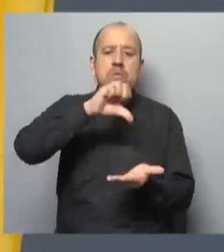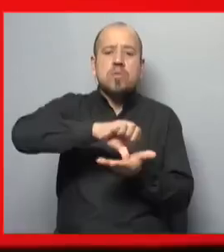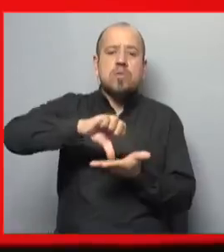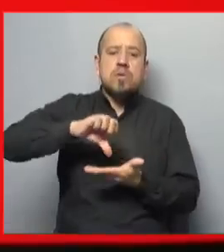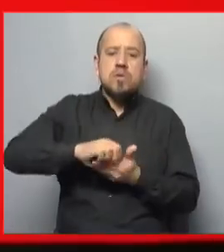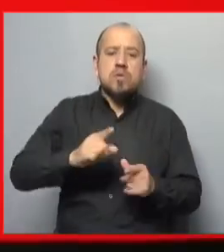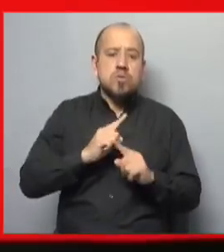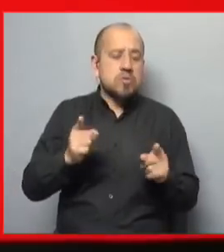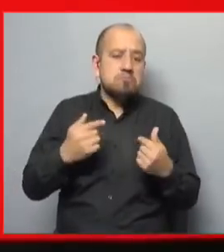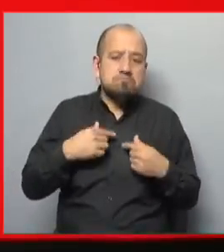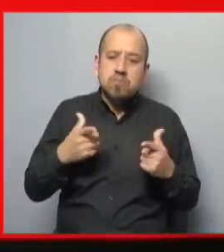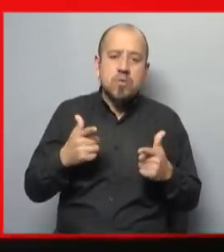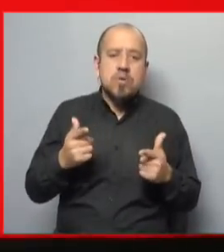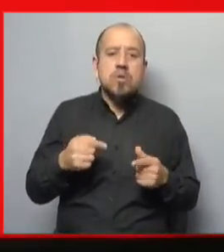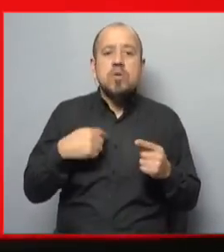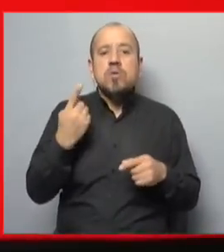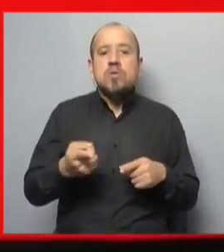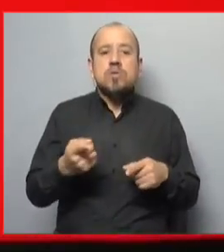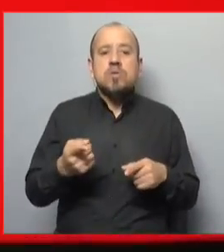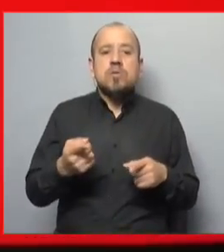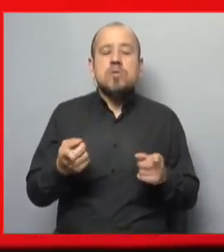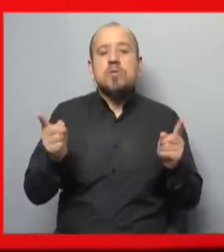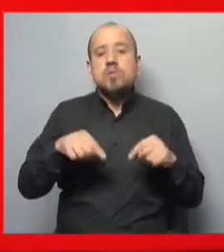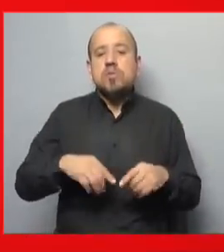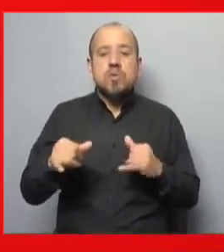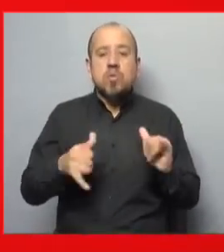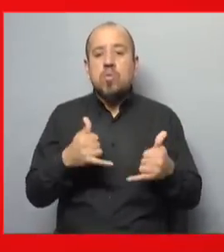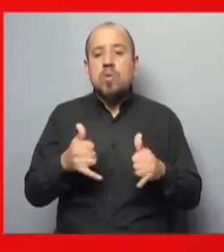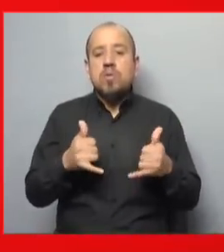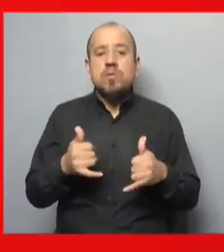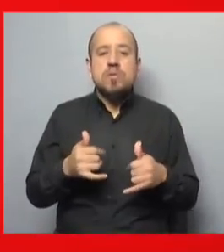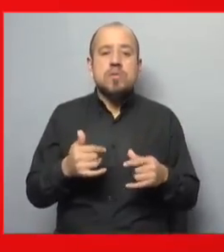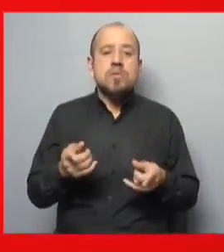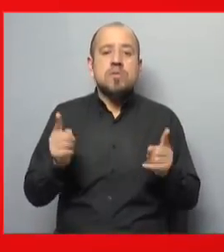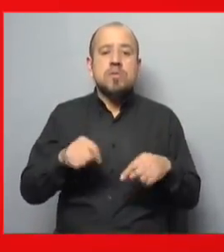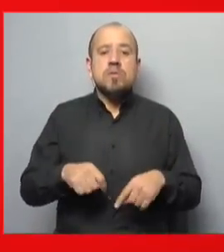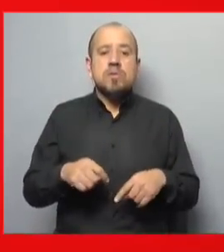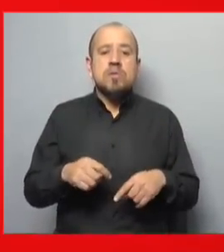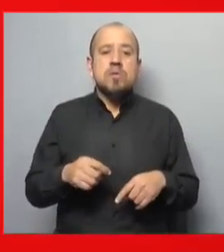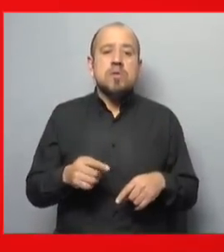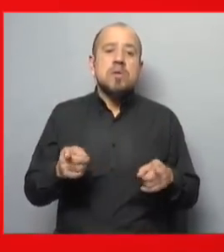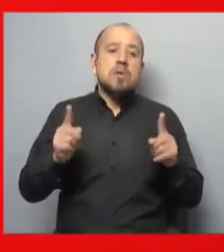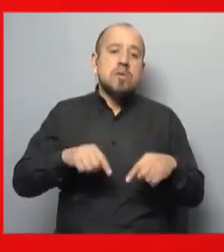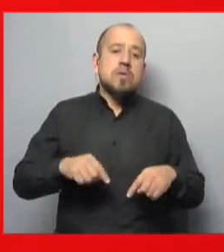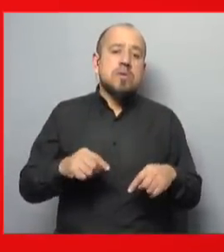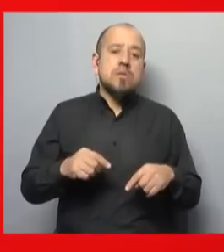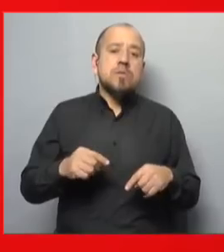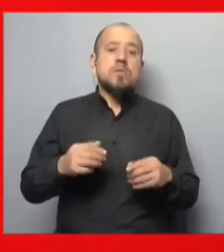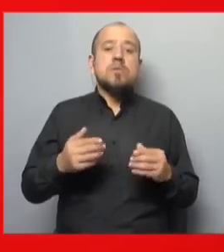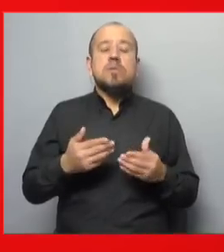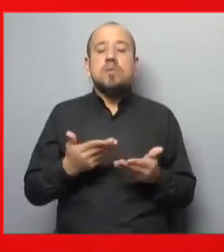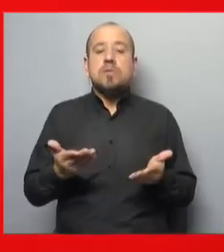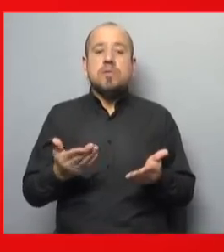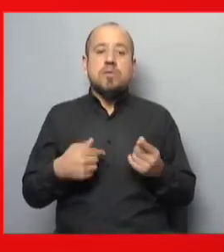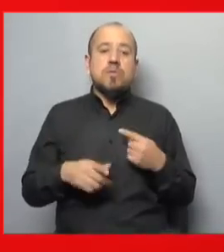tenemos la posibilidad este y la otra se sonó la avenida de jugadores que vengan que no vengan a terminar sino que vengan a hacer o en una especie de